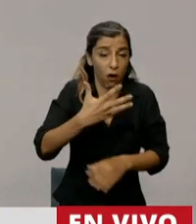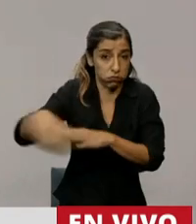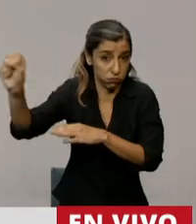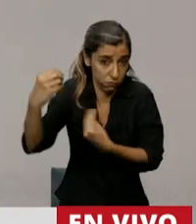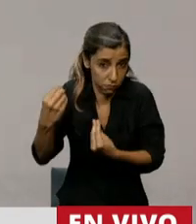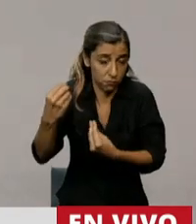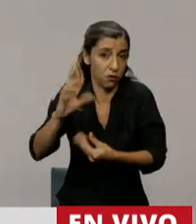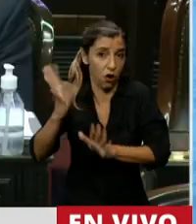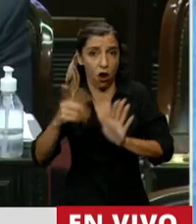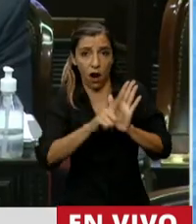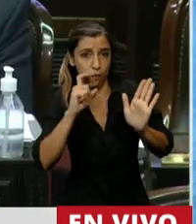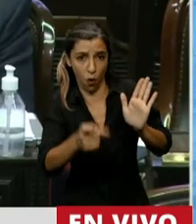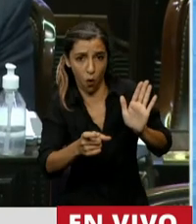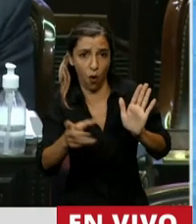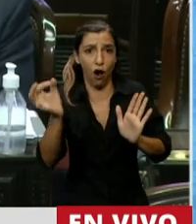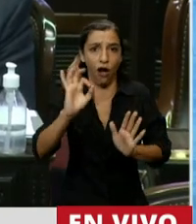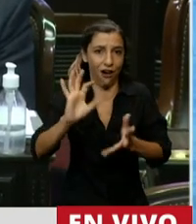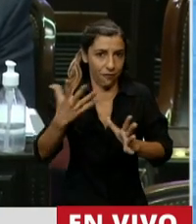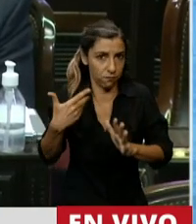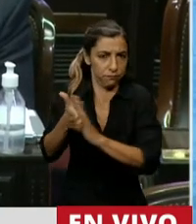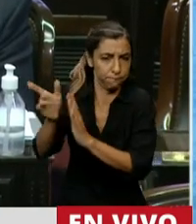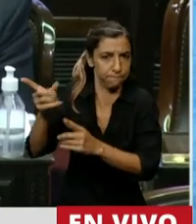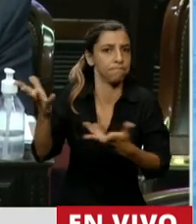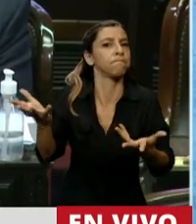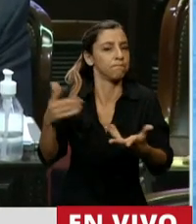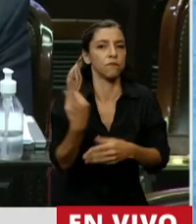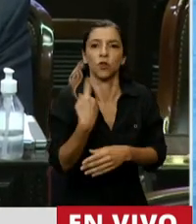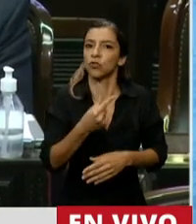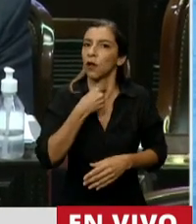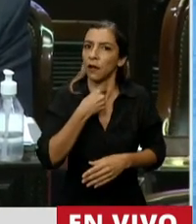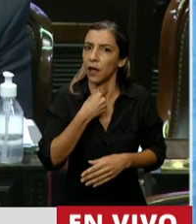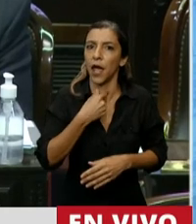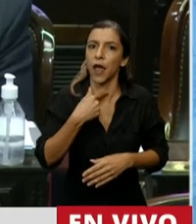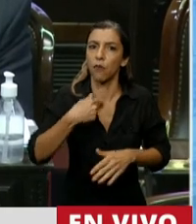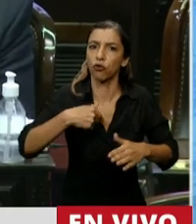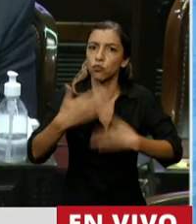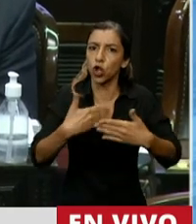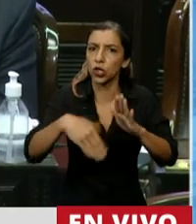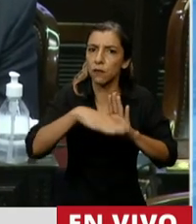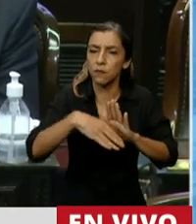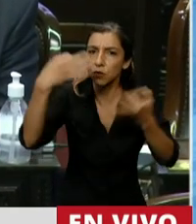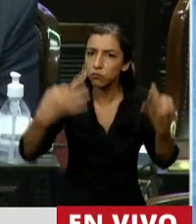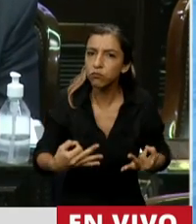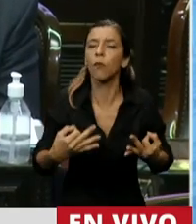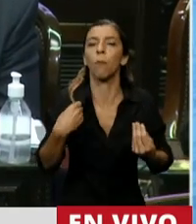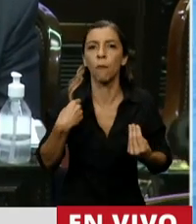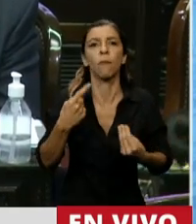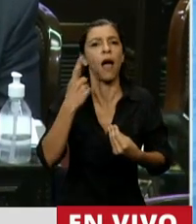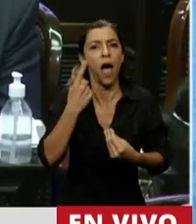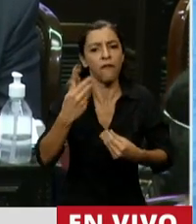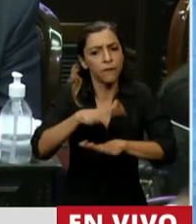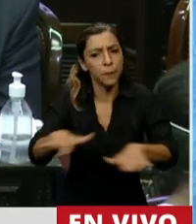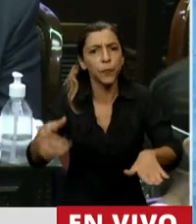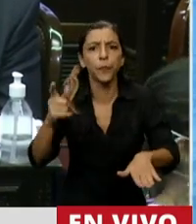indebida. El proyecto tiene por objeto regular el ámbito federal el procedimiento aplicable a los casos